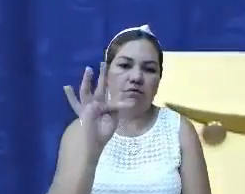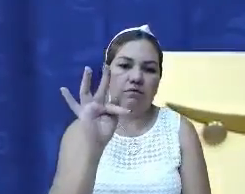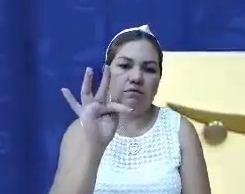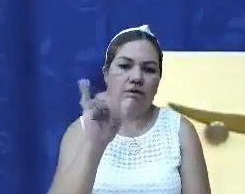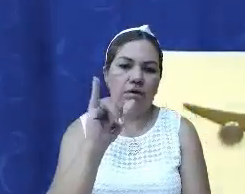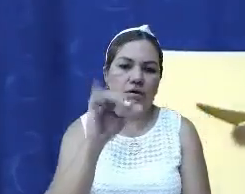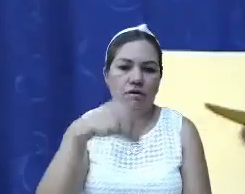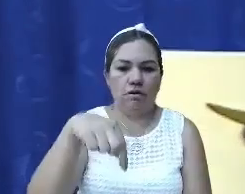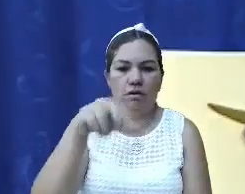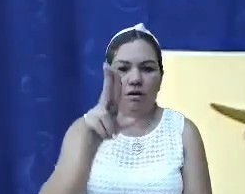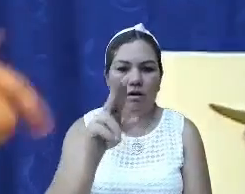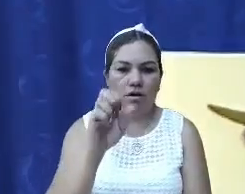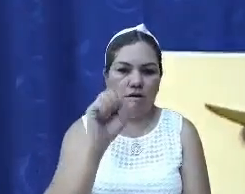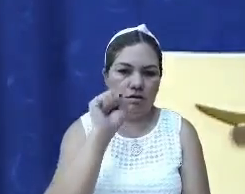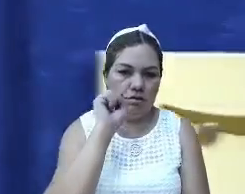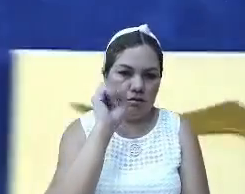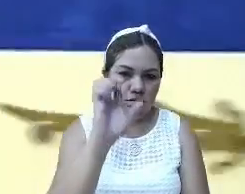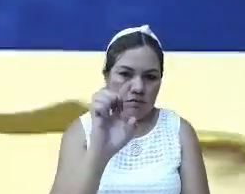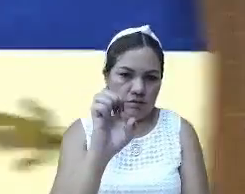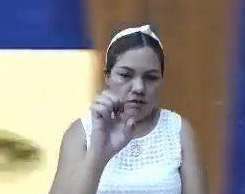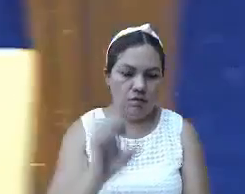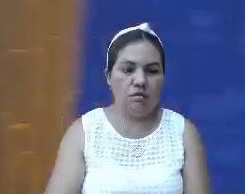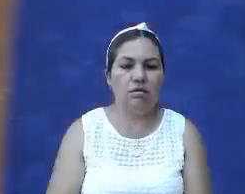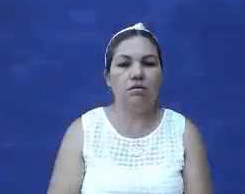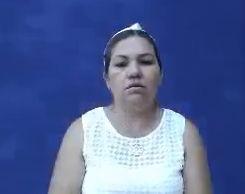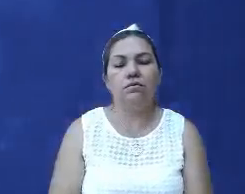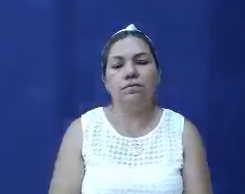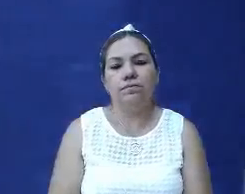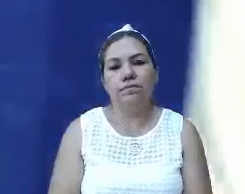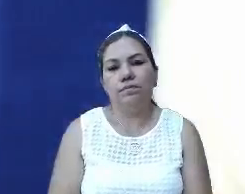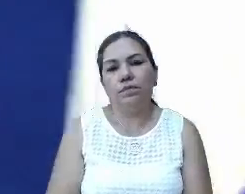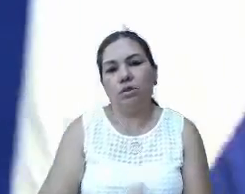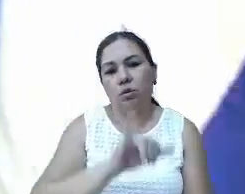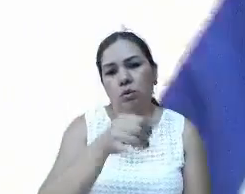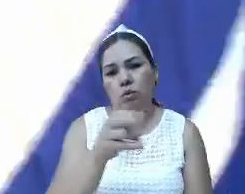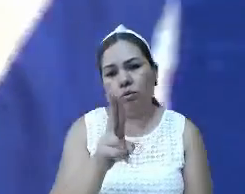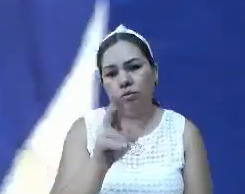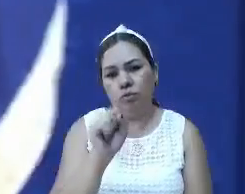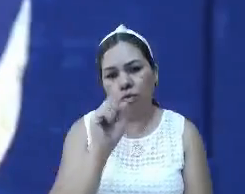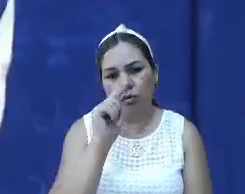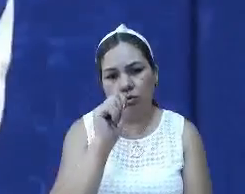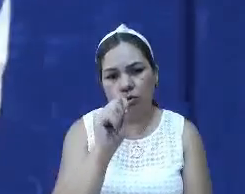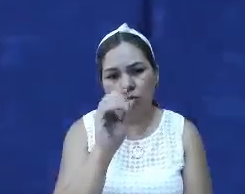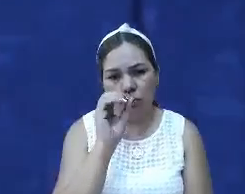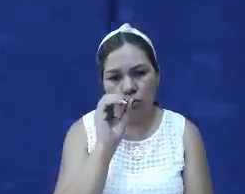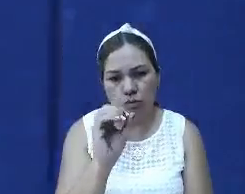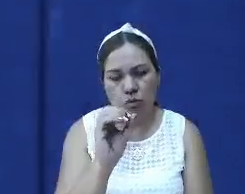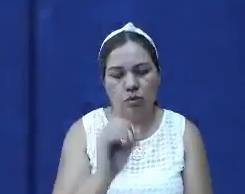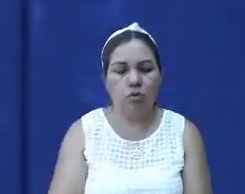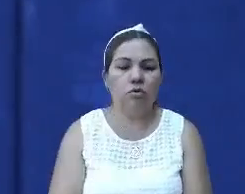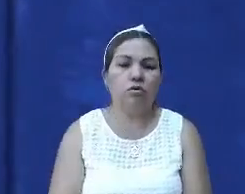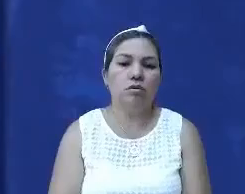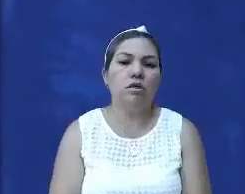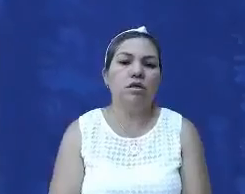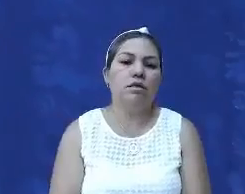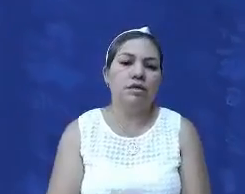El que es justo, practique la justicia todavía. El que es injusto, diga conmigo, siga injusto